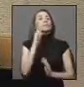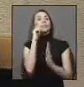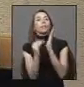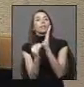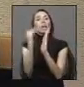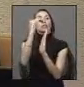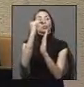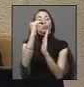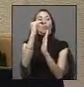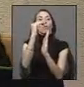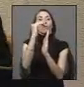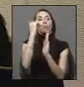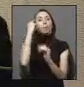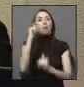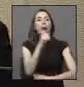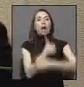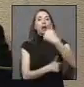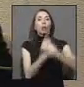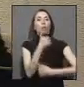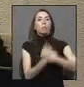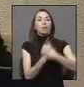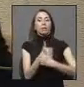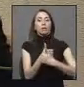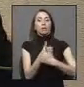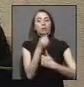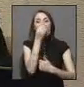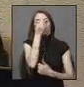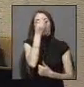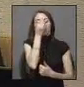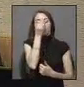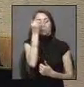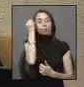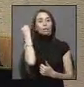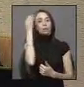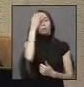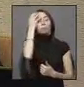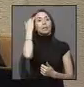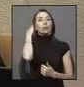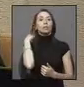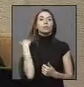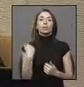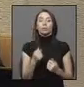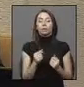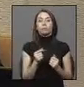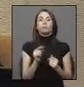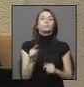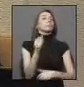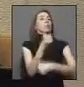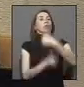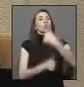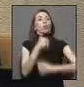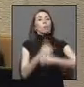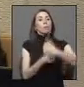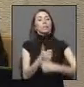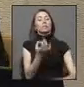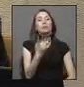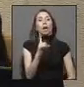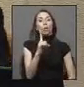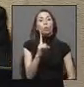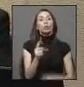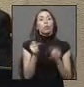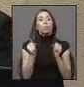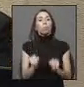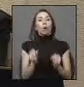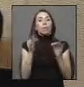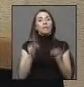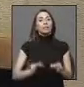de los umbrales para competir. Y la competencia es lo único que puede garantizar